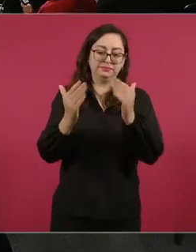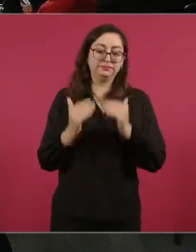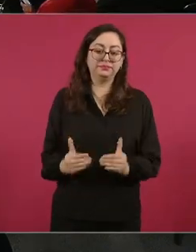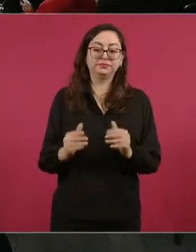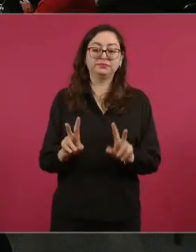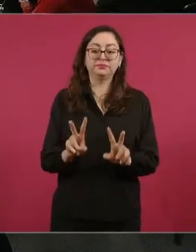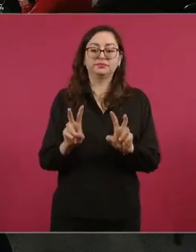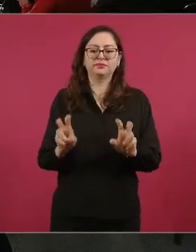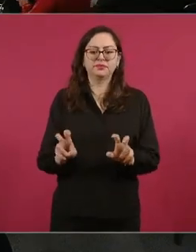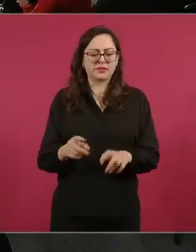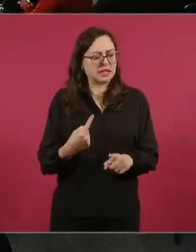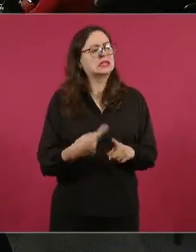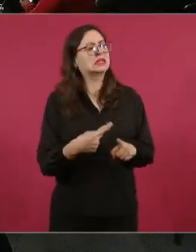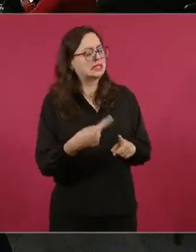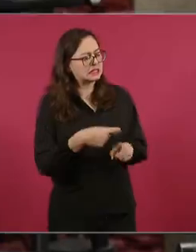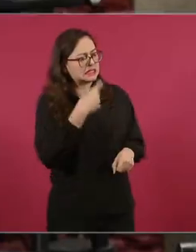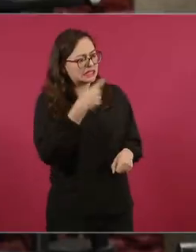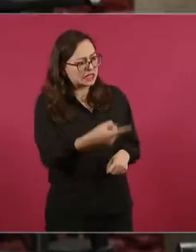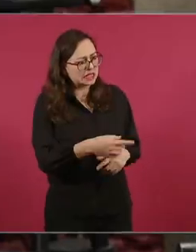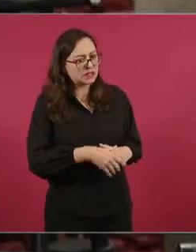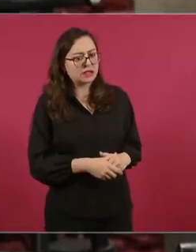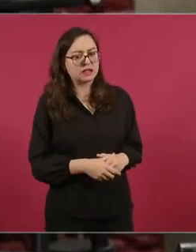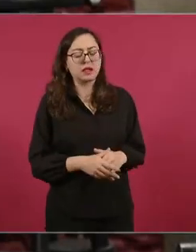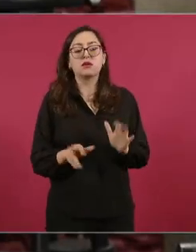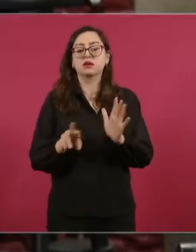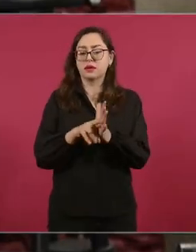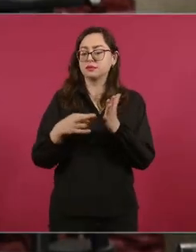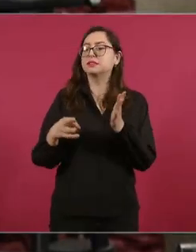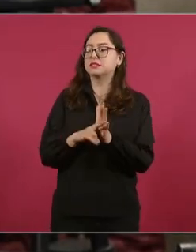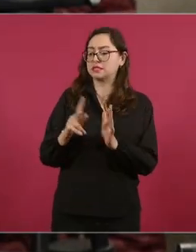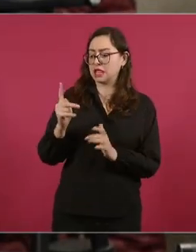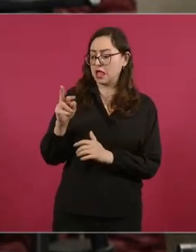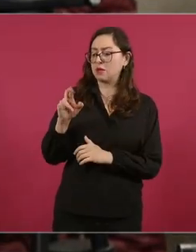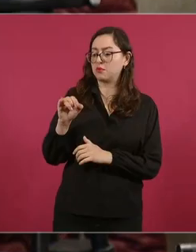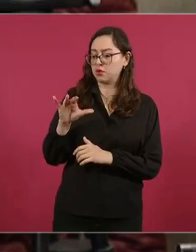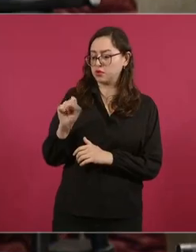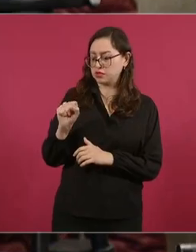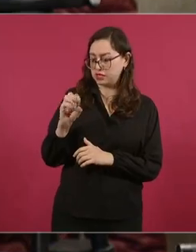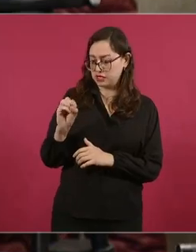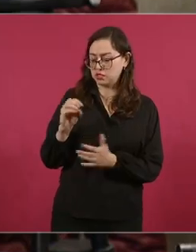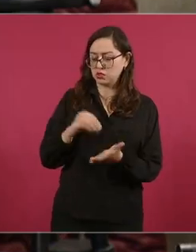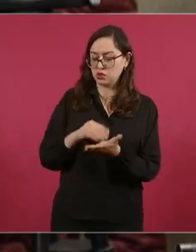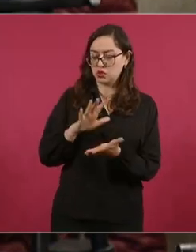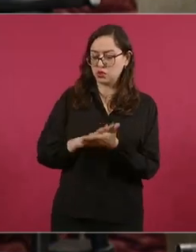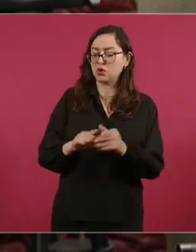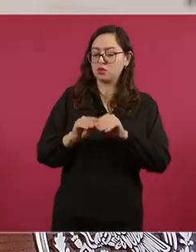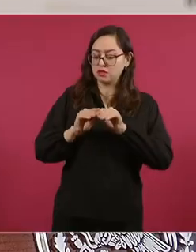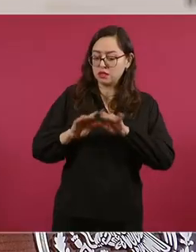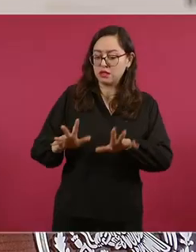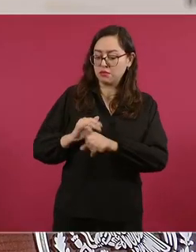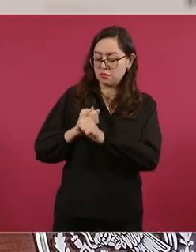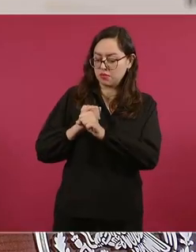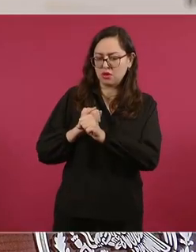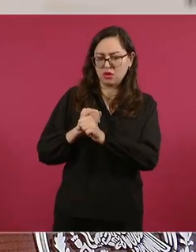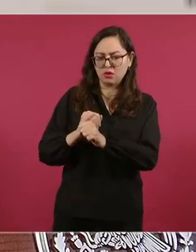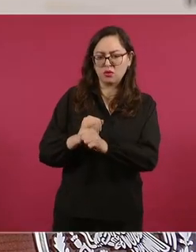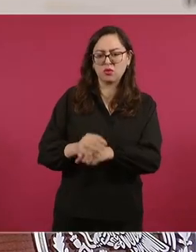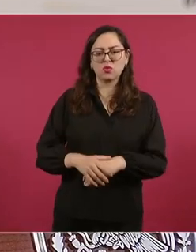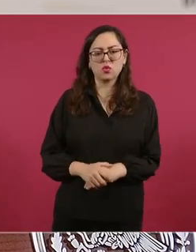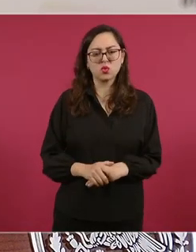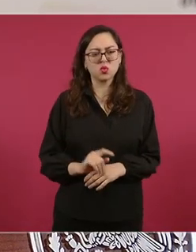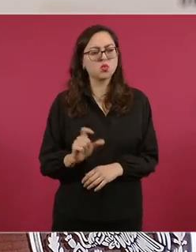las iniciativas. ¿Quién dijo eso? En Proceso se documentó en el que se hizo toda una búsqueda, ¿mande?